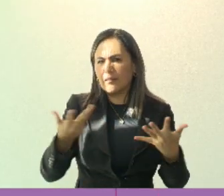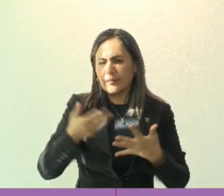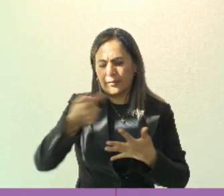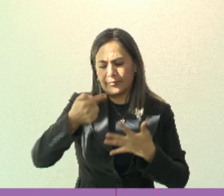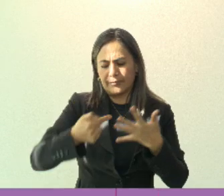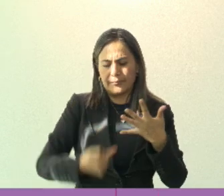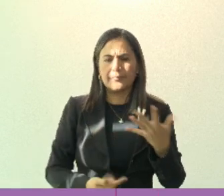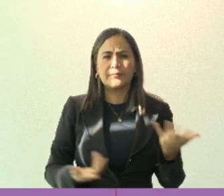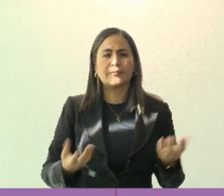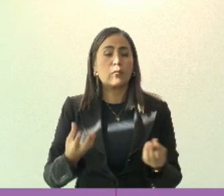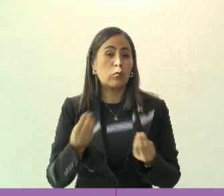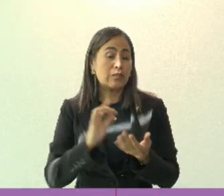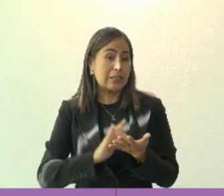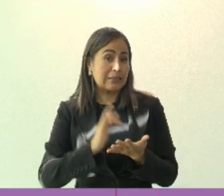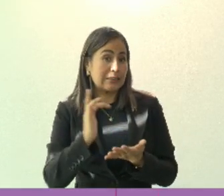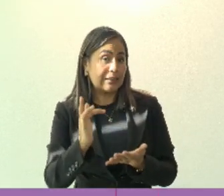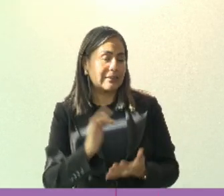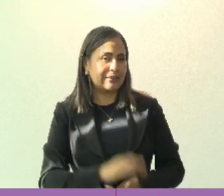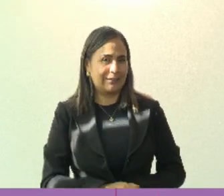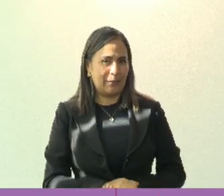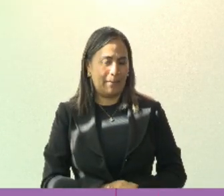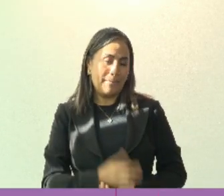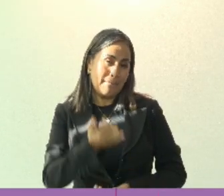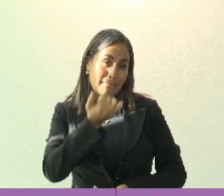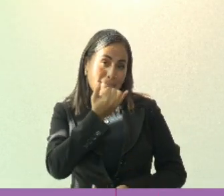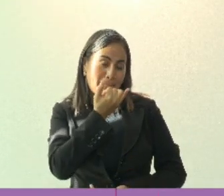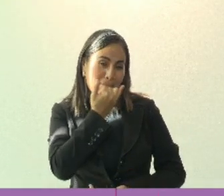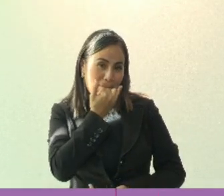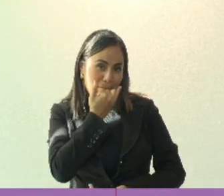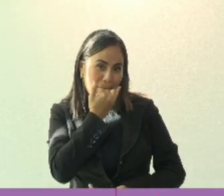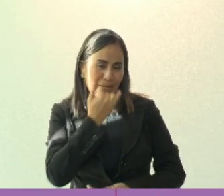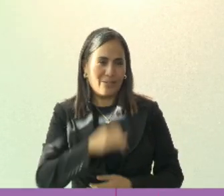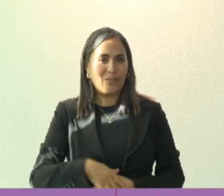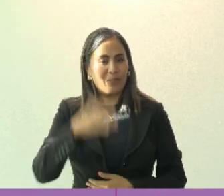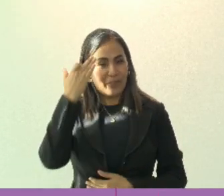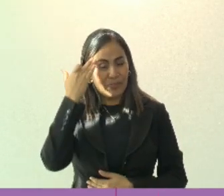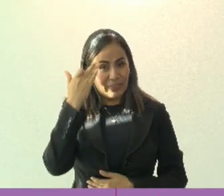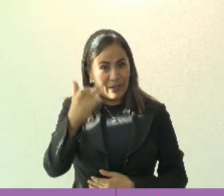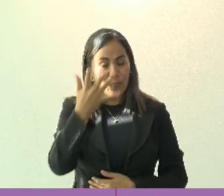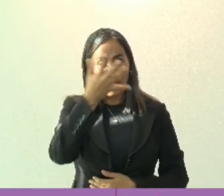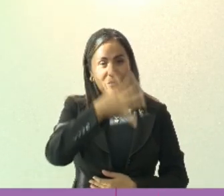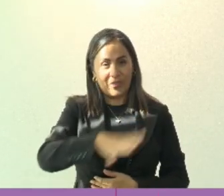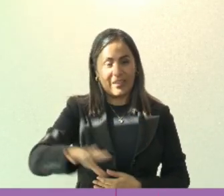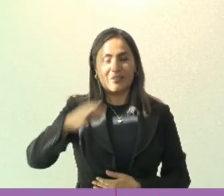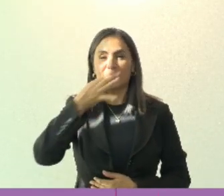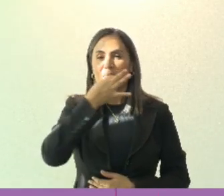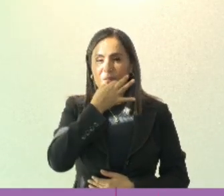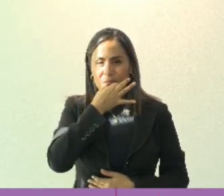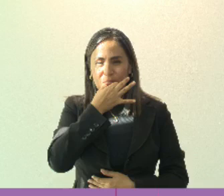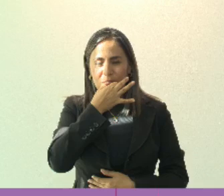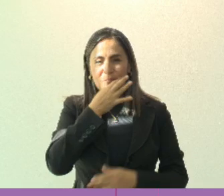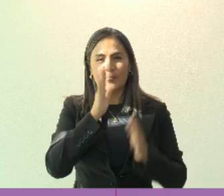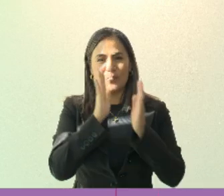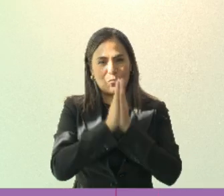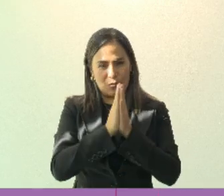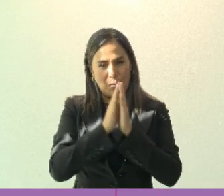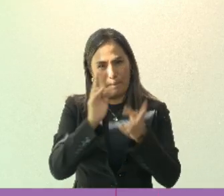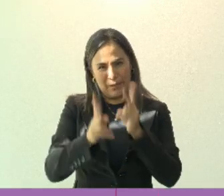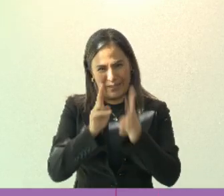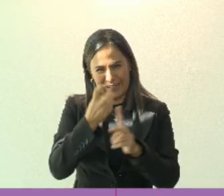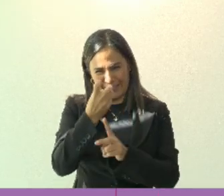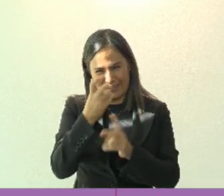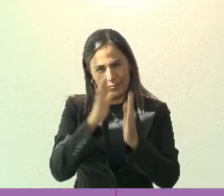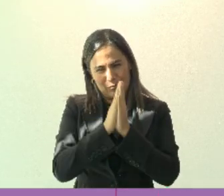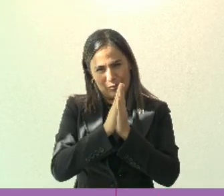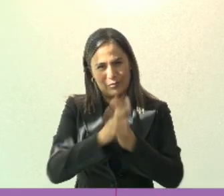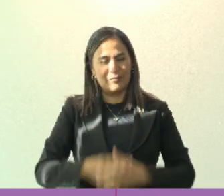Muchísimas gracias. Perdón, tiene usted hasta 10 minutos para platicarnos al respecto. Muchas